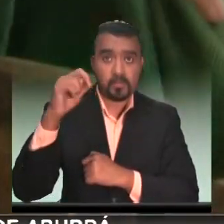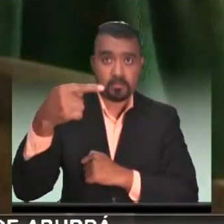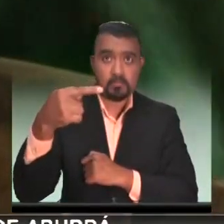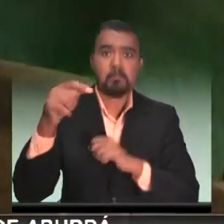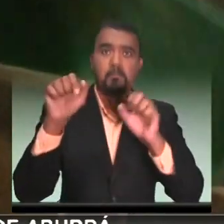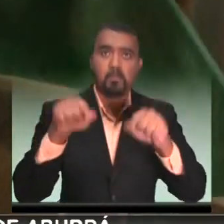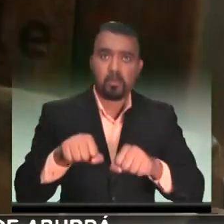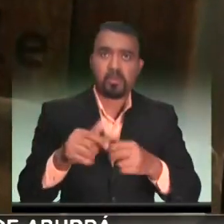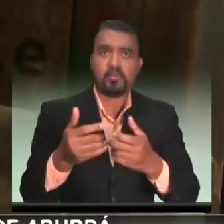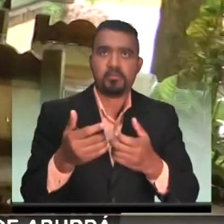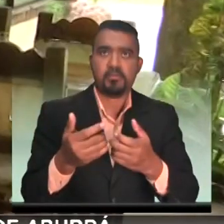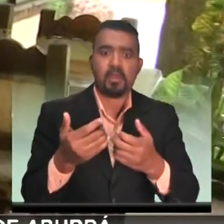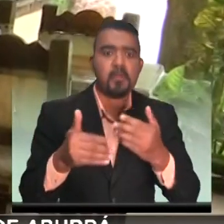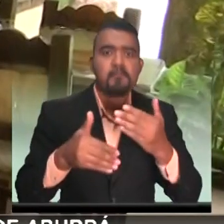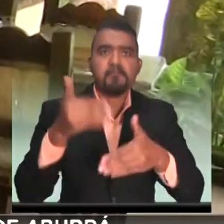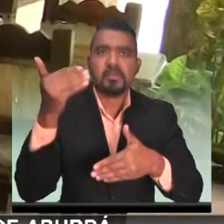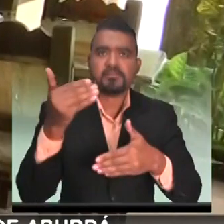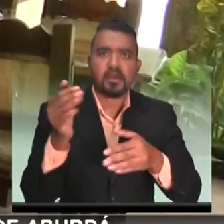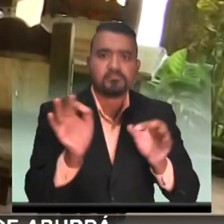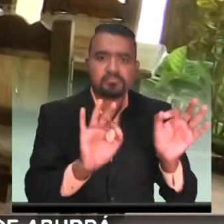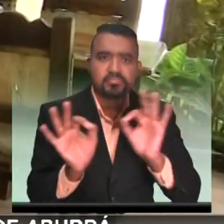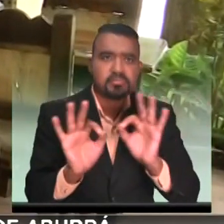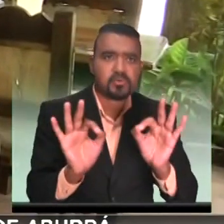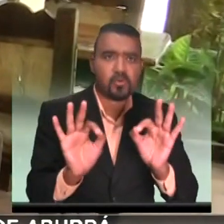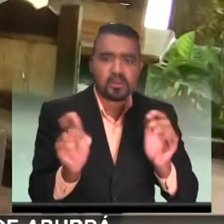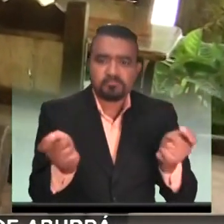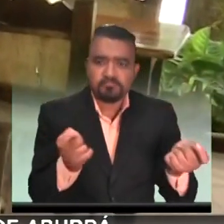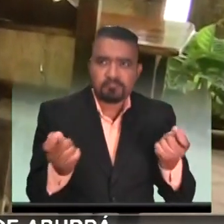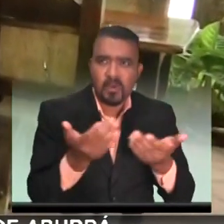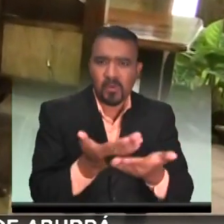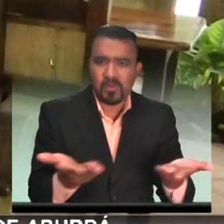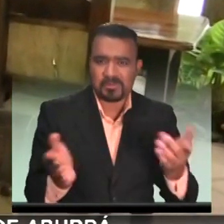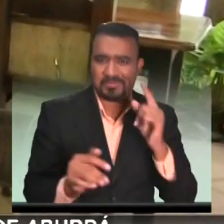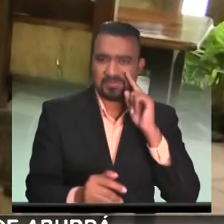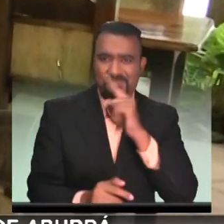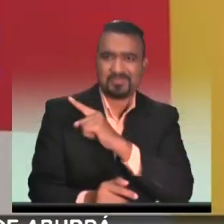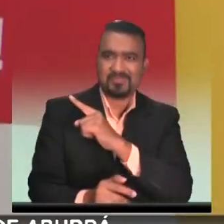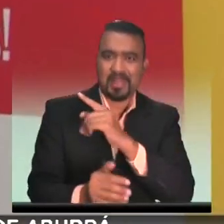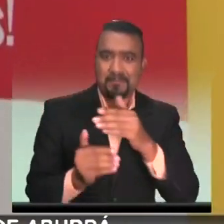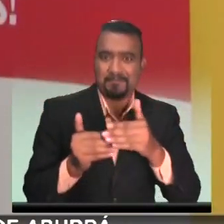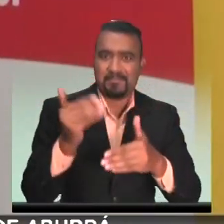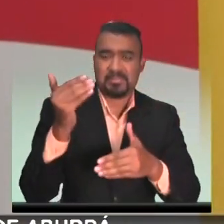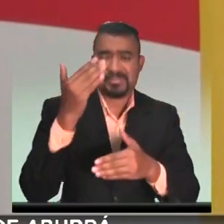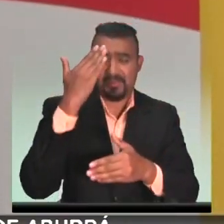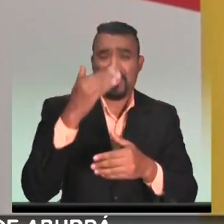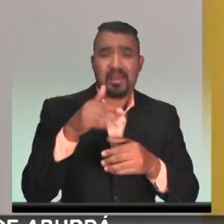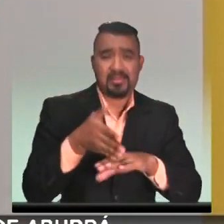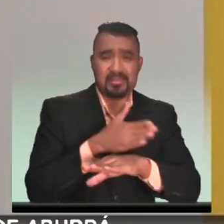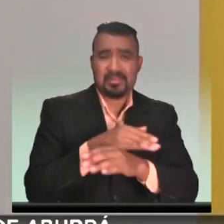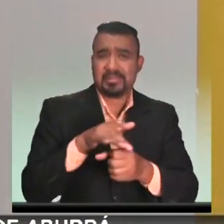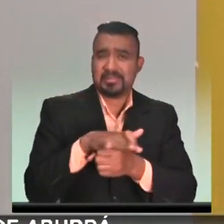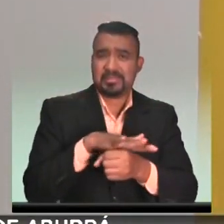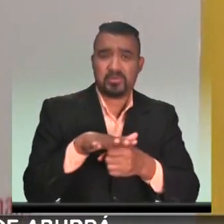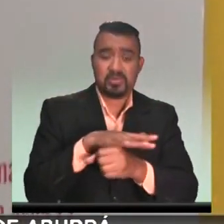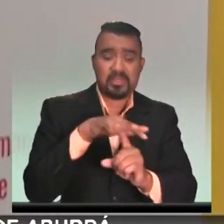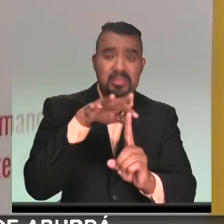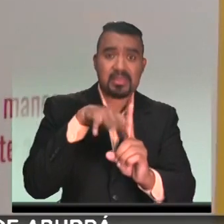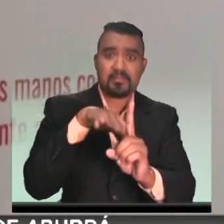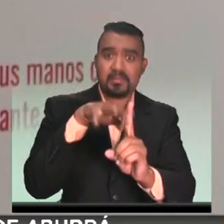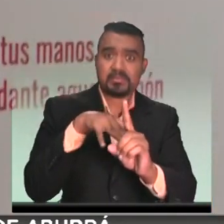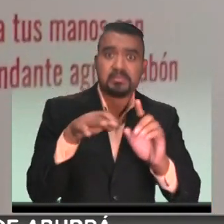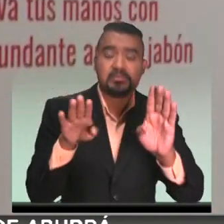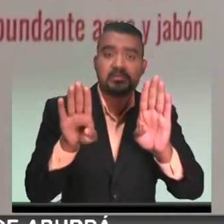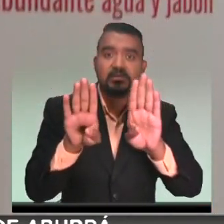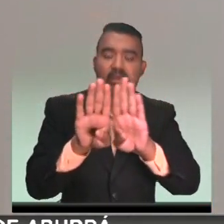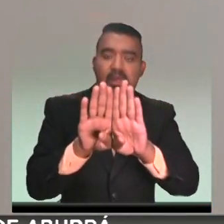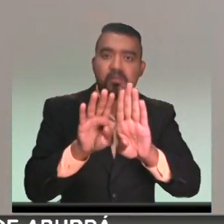se prepara para prestar un servicio con prudencia, pero que le permita superar la profunda crisis desatada tras más de 3 meses con una reducción